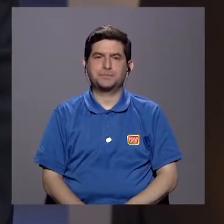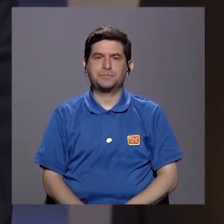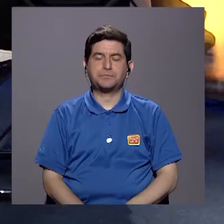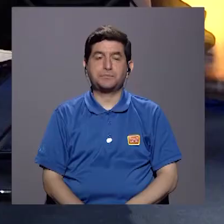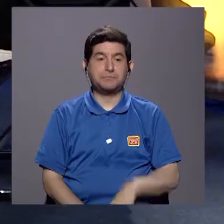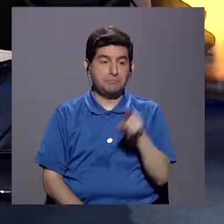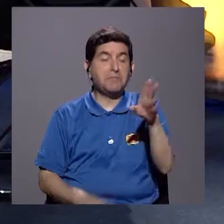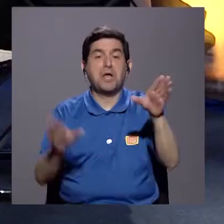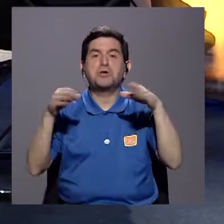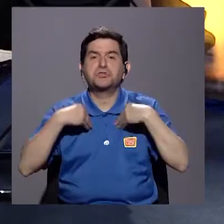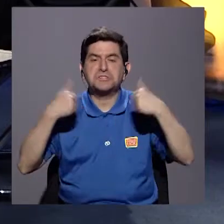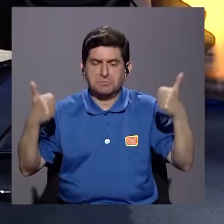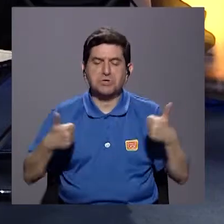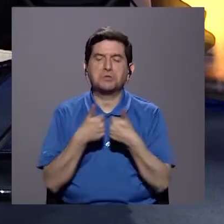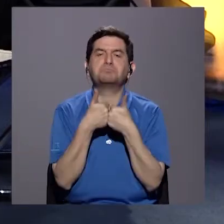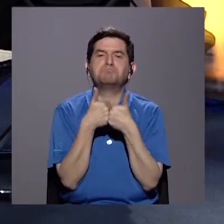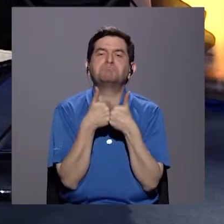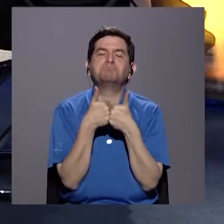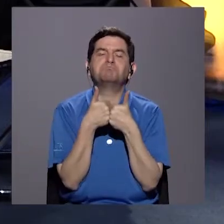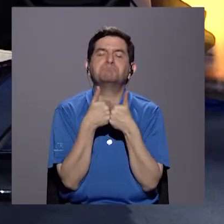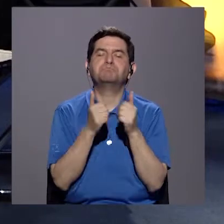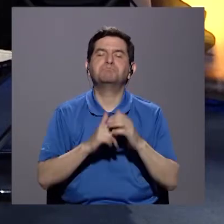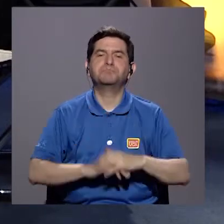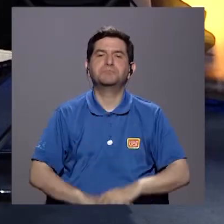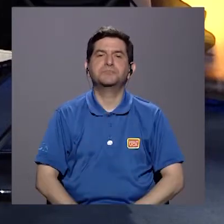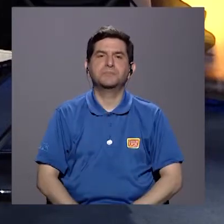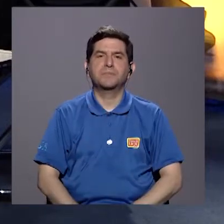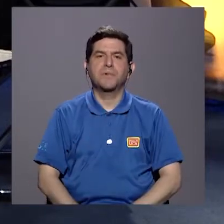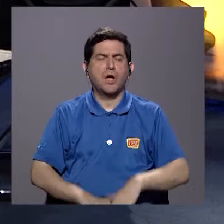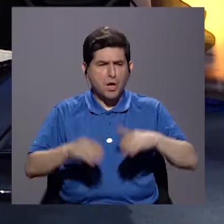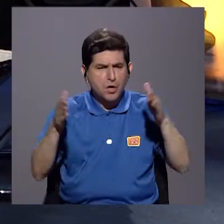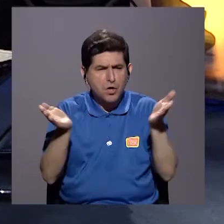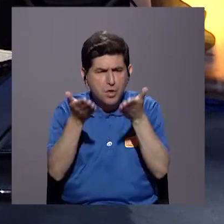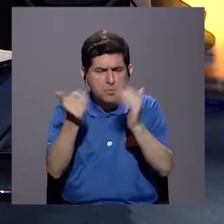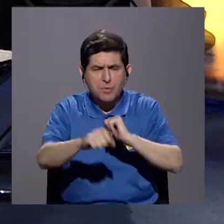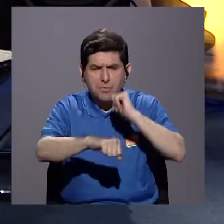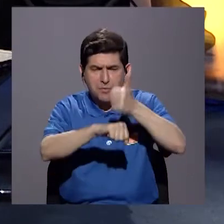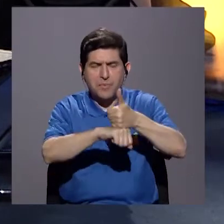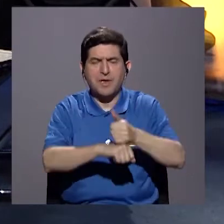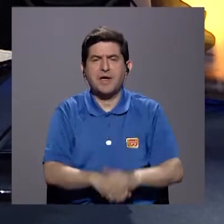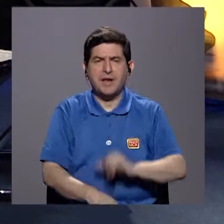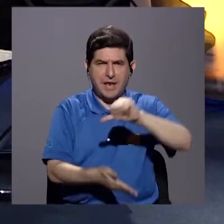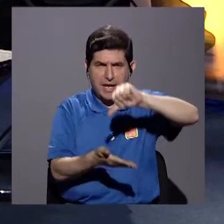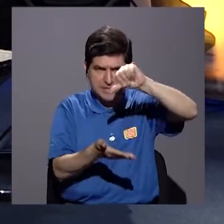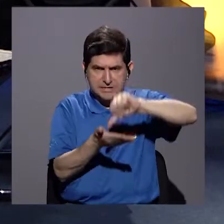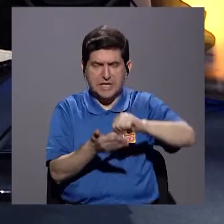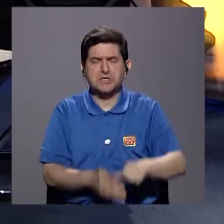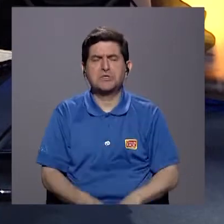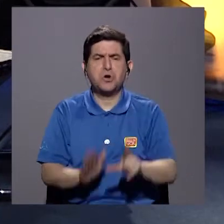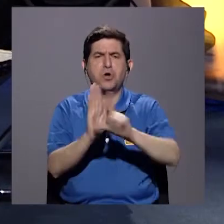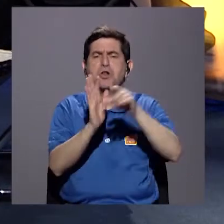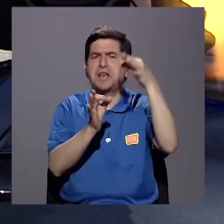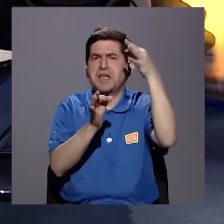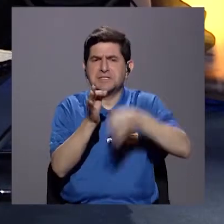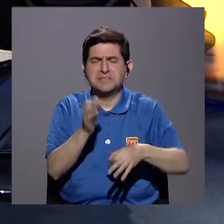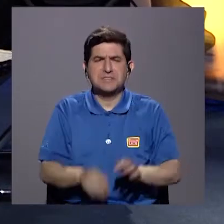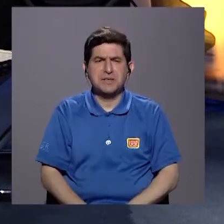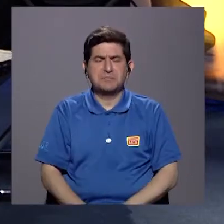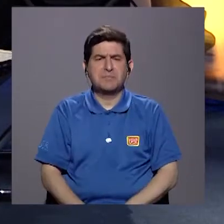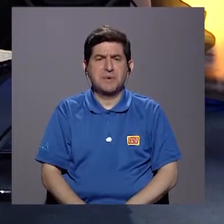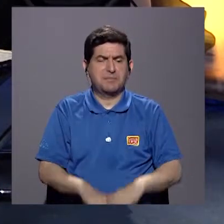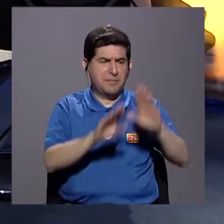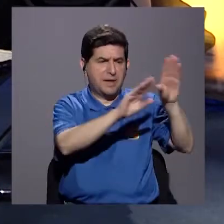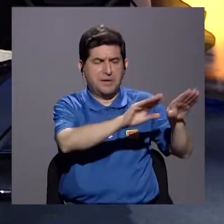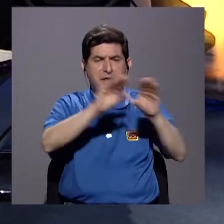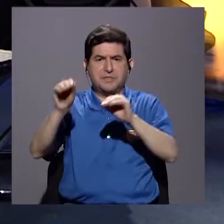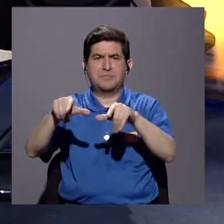UNED. Y ellos aceptaron el reto y se promovió la creación del SENAT. Se hizo una ley muy sencilla